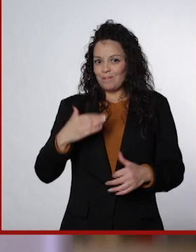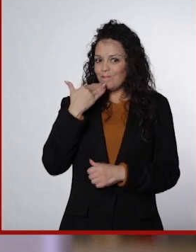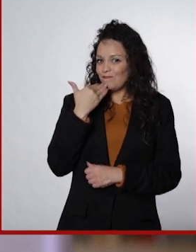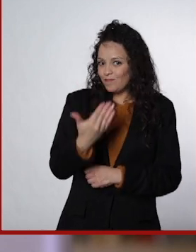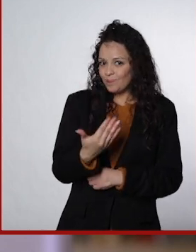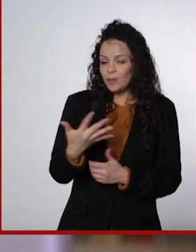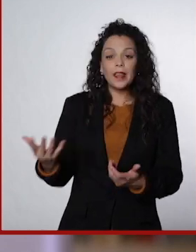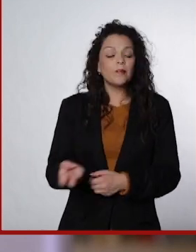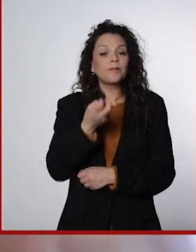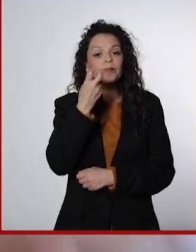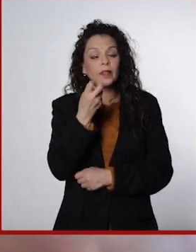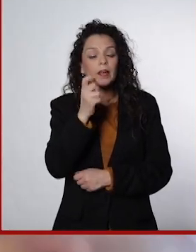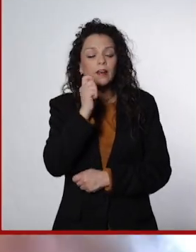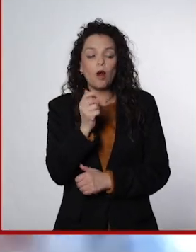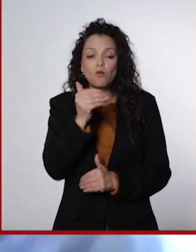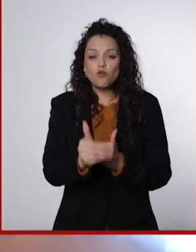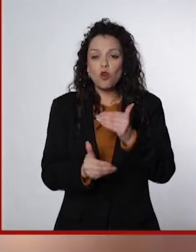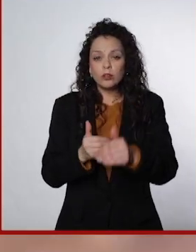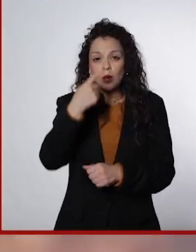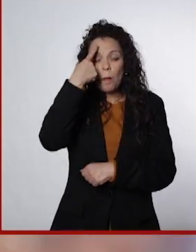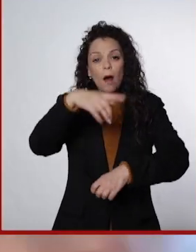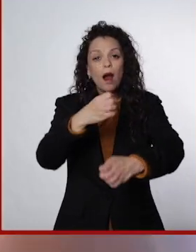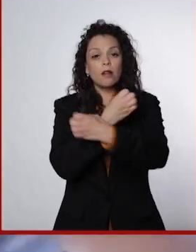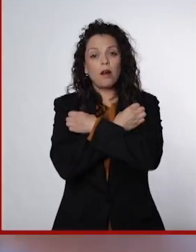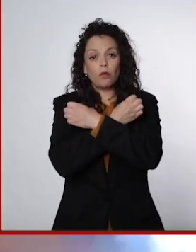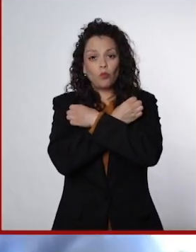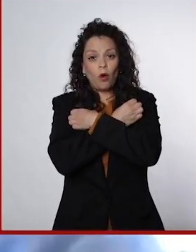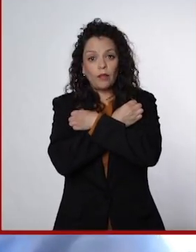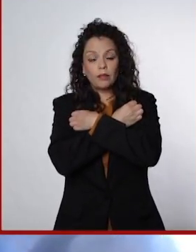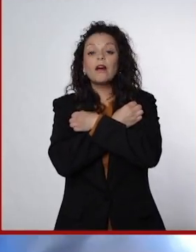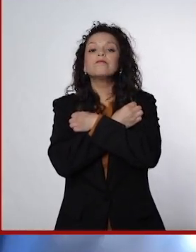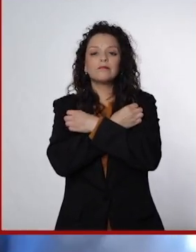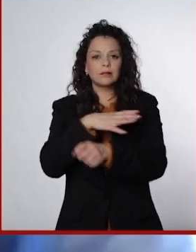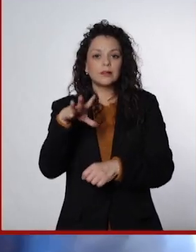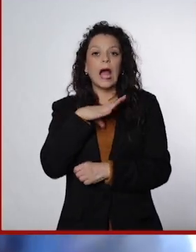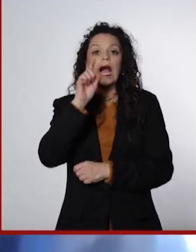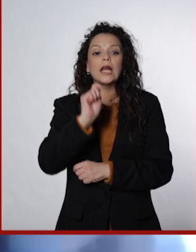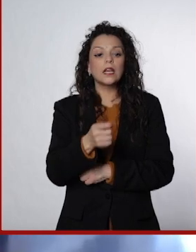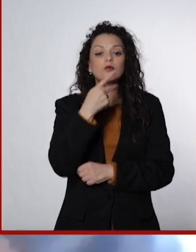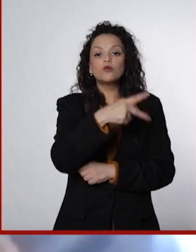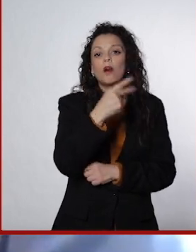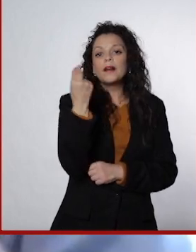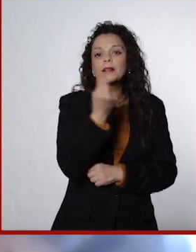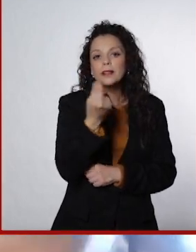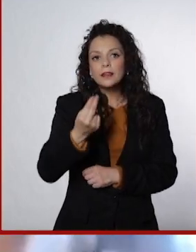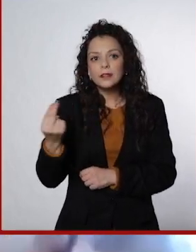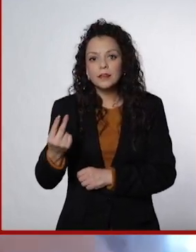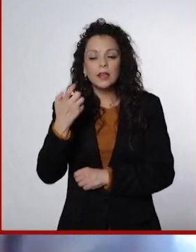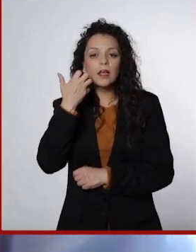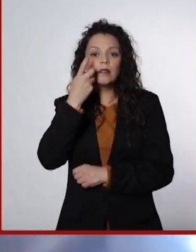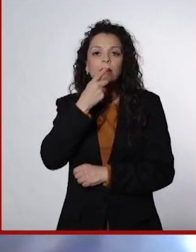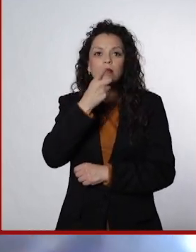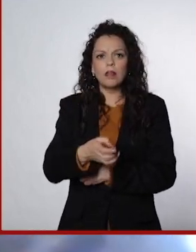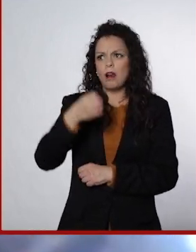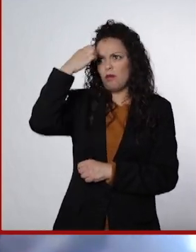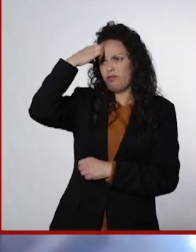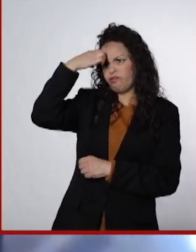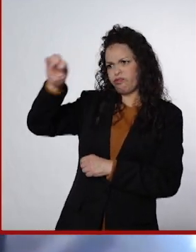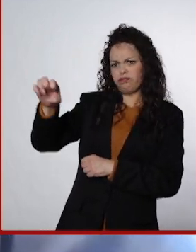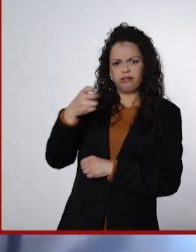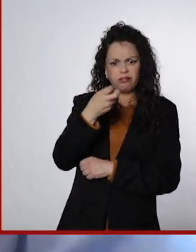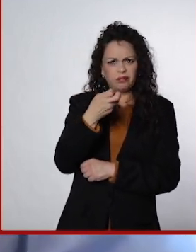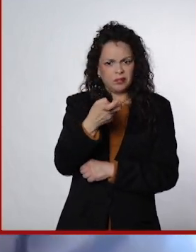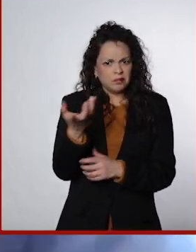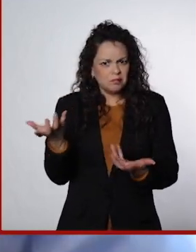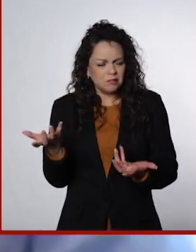el proceso educativo nos alienó de estas necesidades. ¿Qué quiere decir nos alienó? Nos volvió ajenos a eso que estaba vivo en